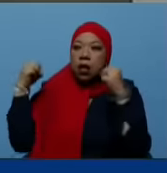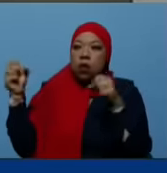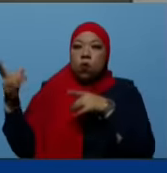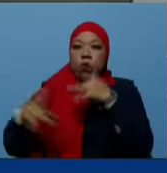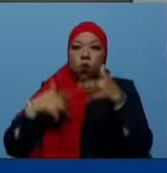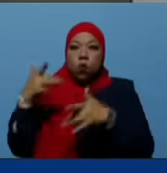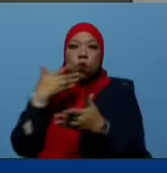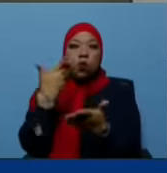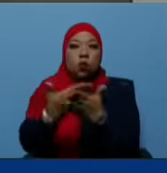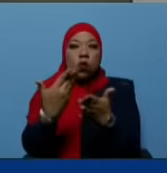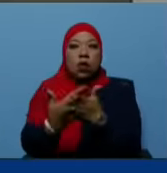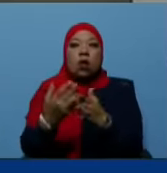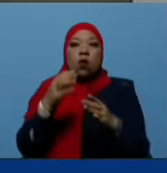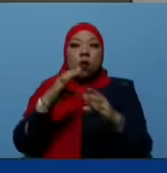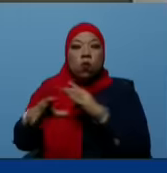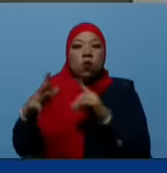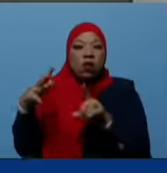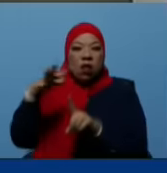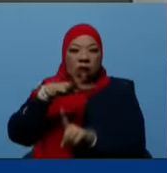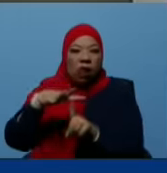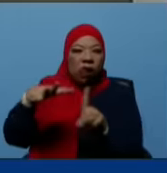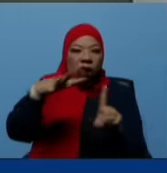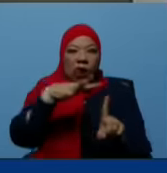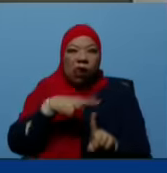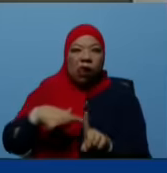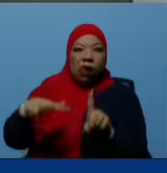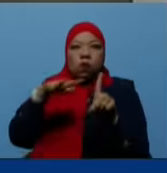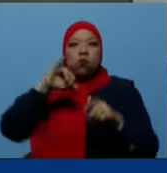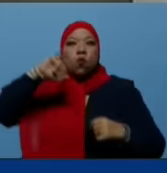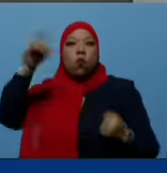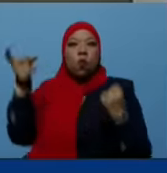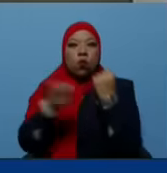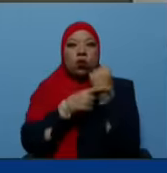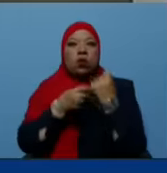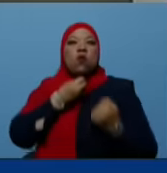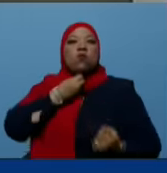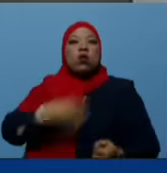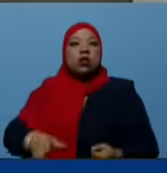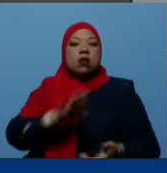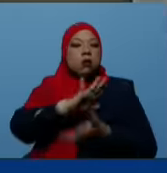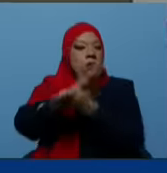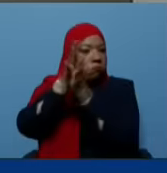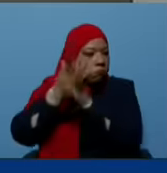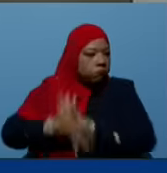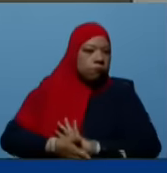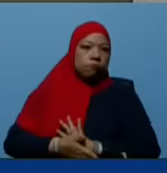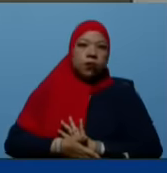Era la era de la conspiración Guaidó, fracasada conspiración.